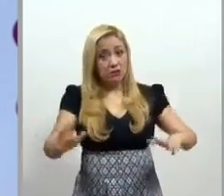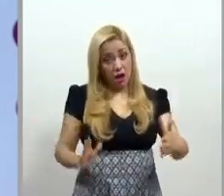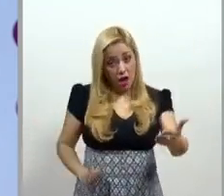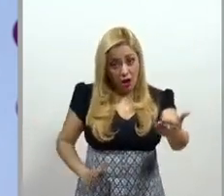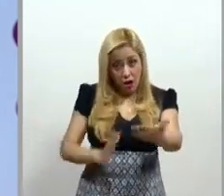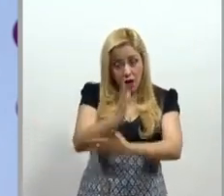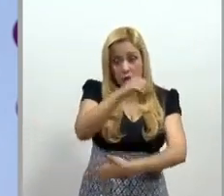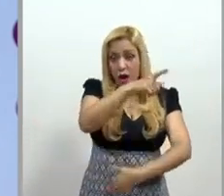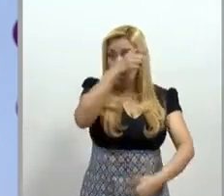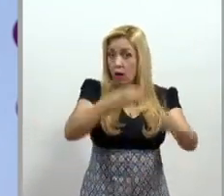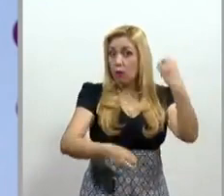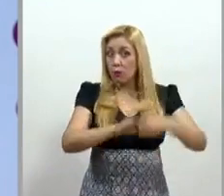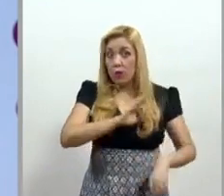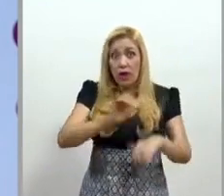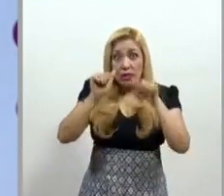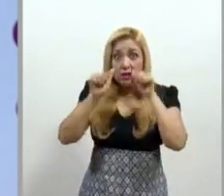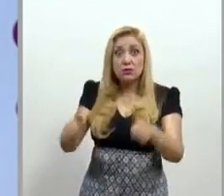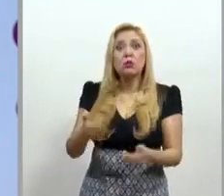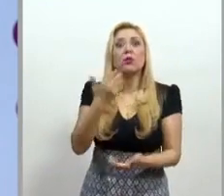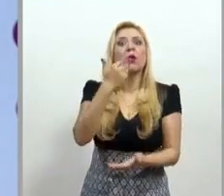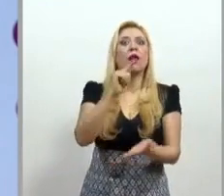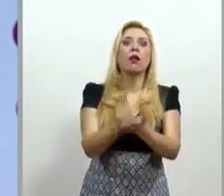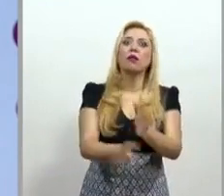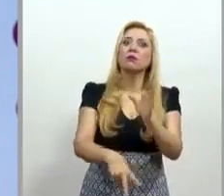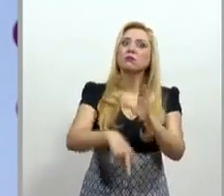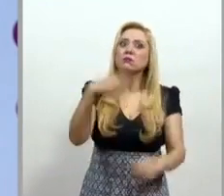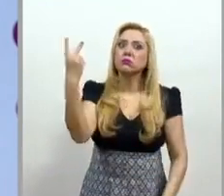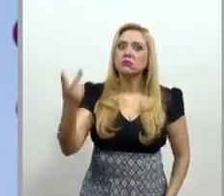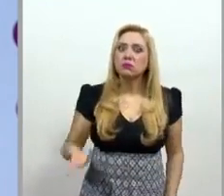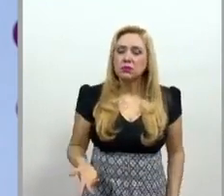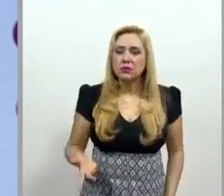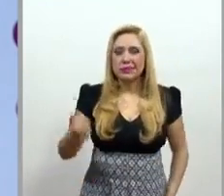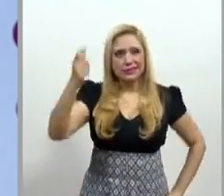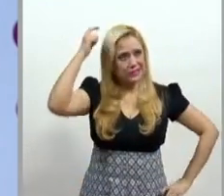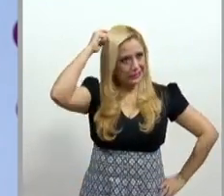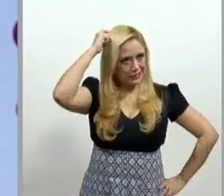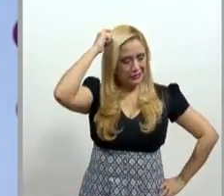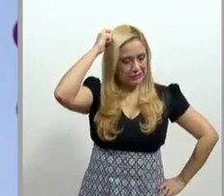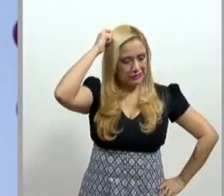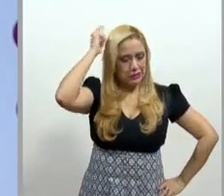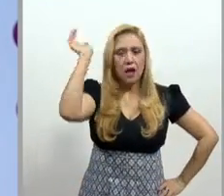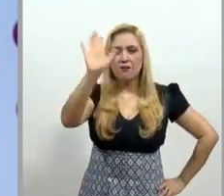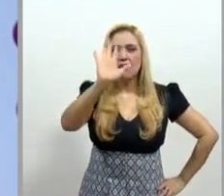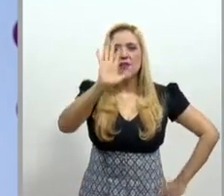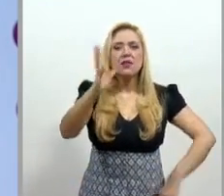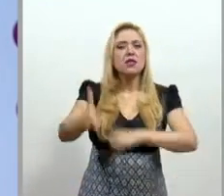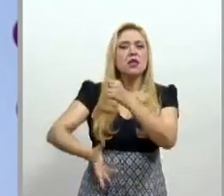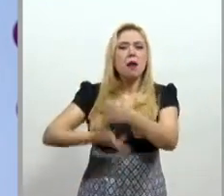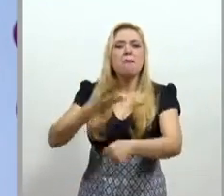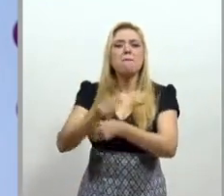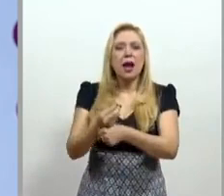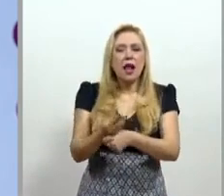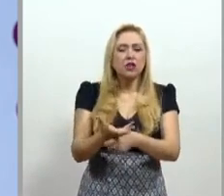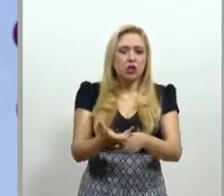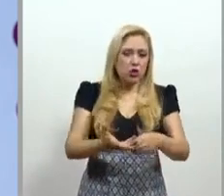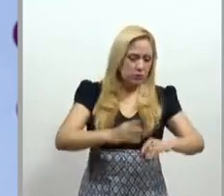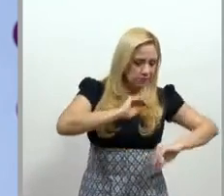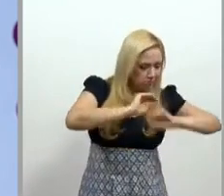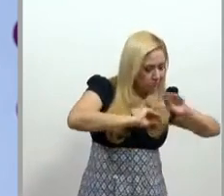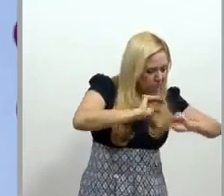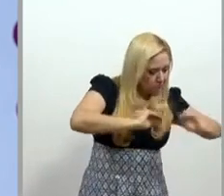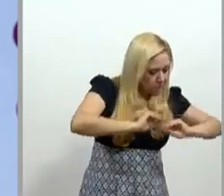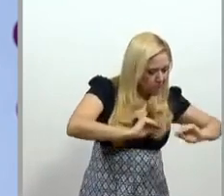puede resolver esta problemática medioambiental, pues la reparación también, entonces se tiene que reconfigurar para